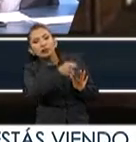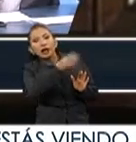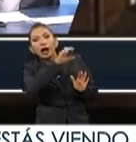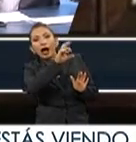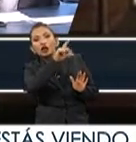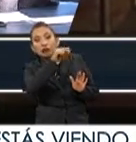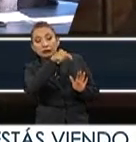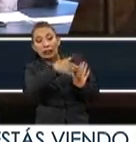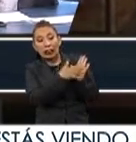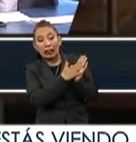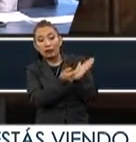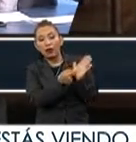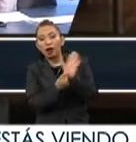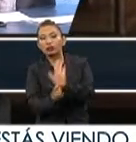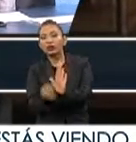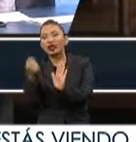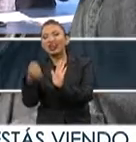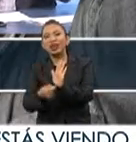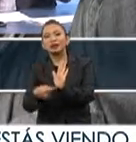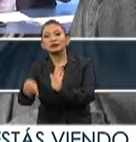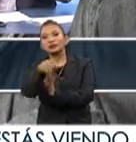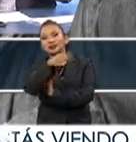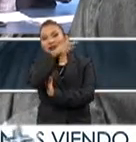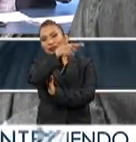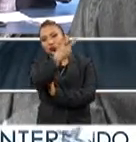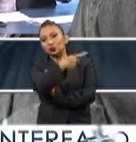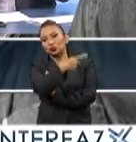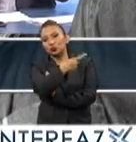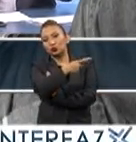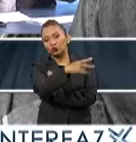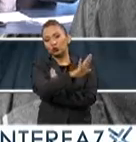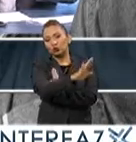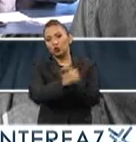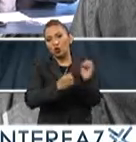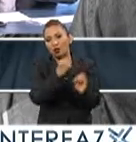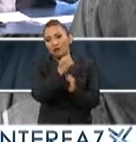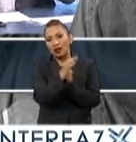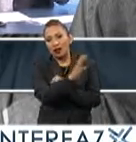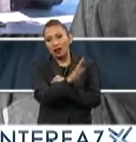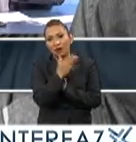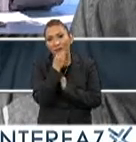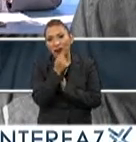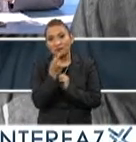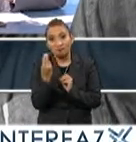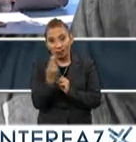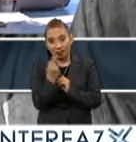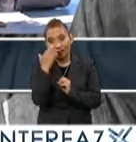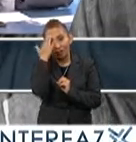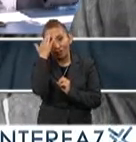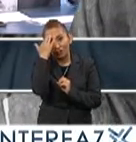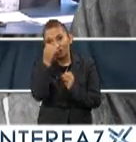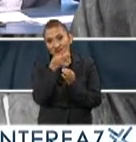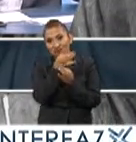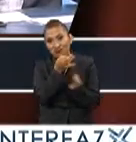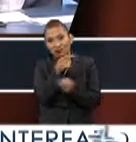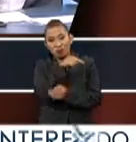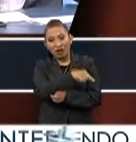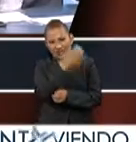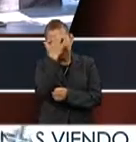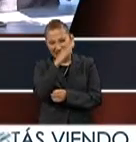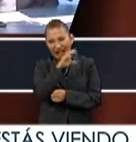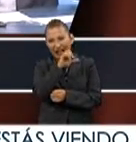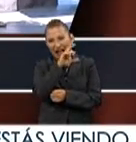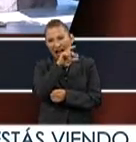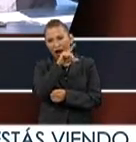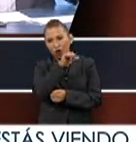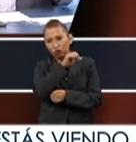creo que este libro puede desempolvar un poco esa obra de Carlos Monsiváis tan necesaria, ¿no? Porque Carlos Monsiváis, como tú bien lo